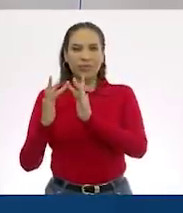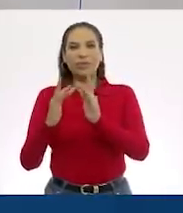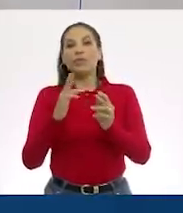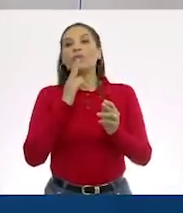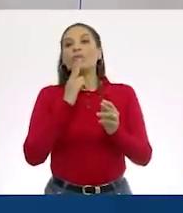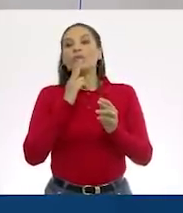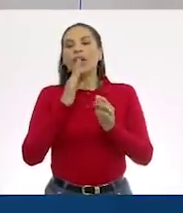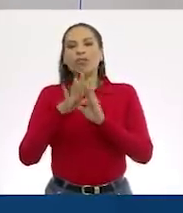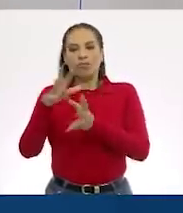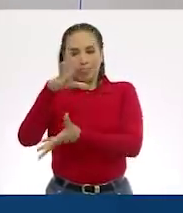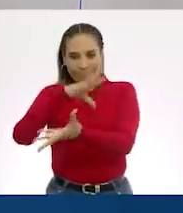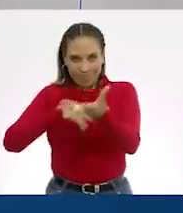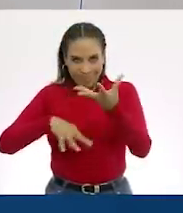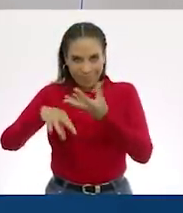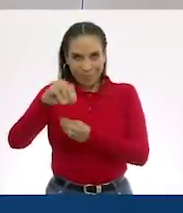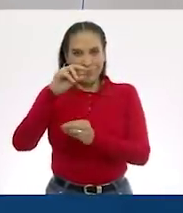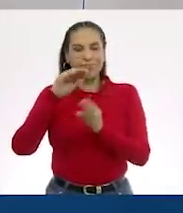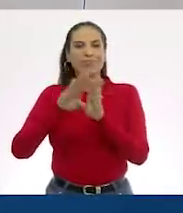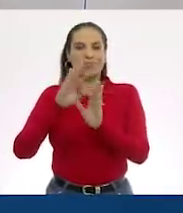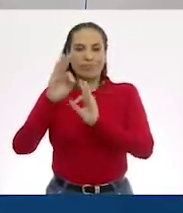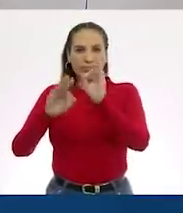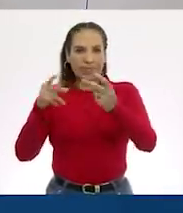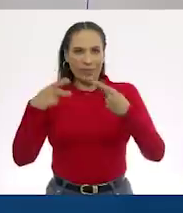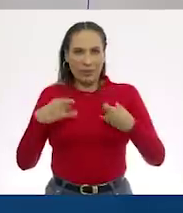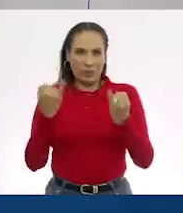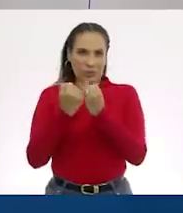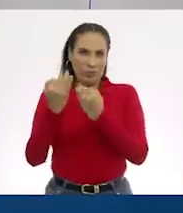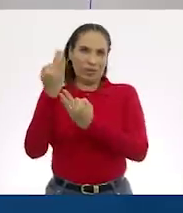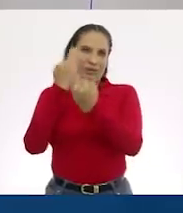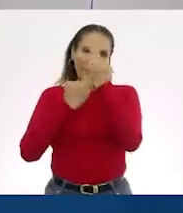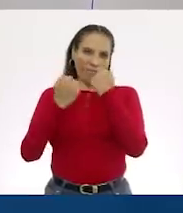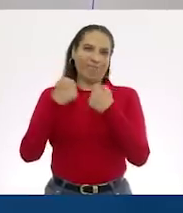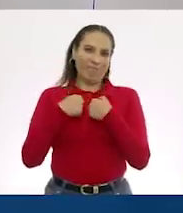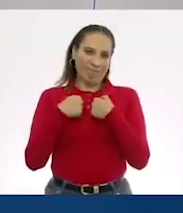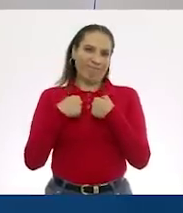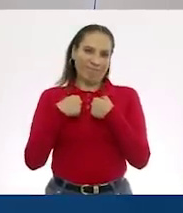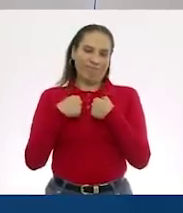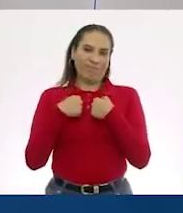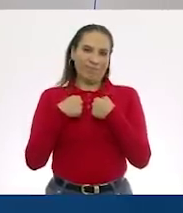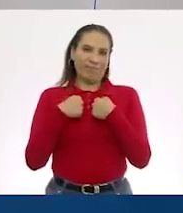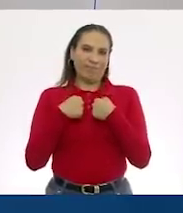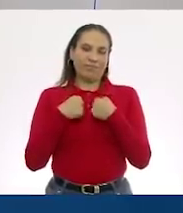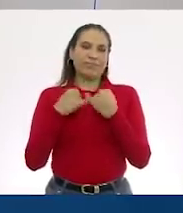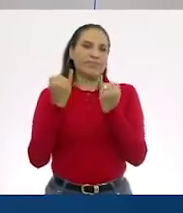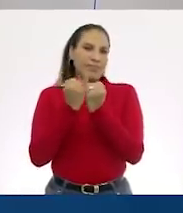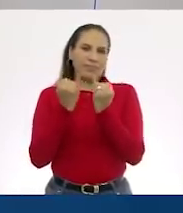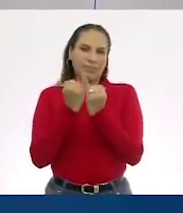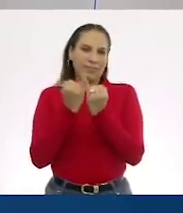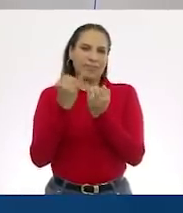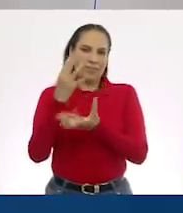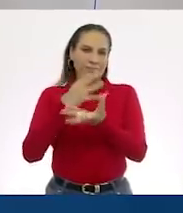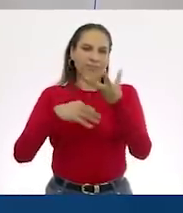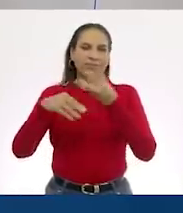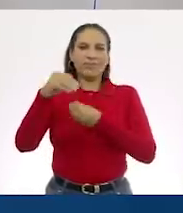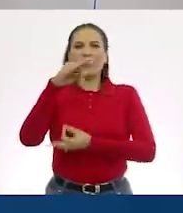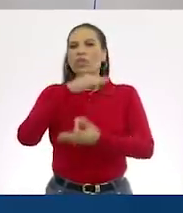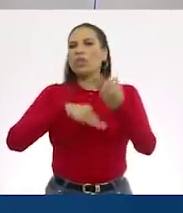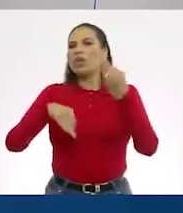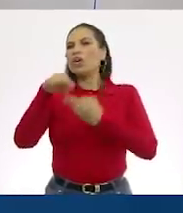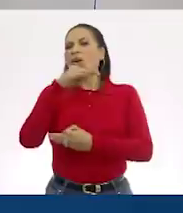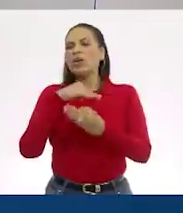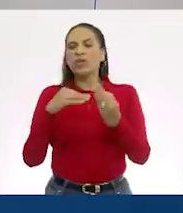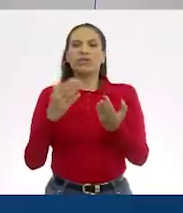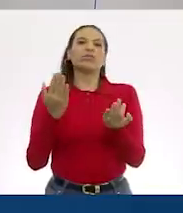empatía, podemos tratar a otras personas como nos gustaría ser tratadas en su situación, ya que todas y